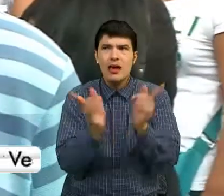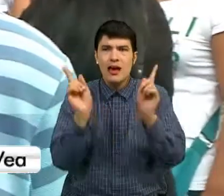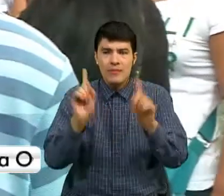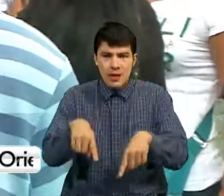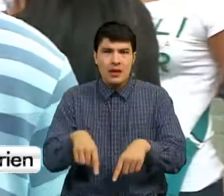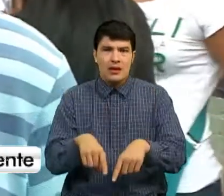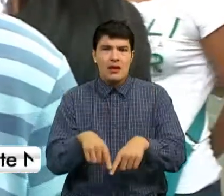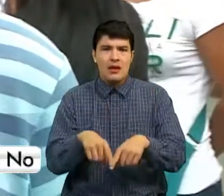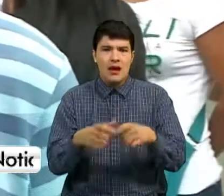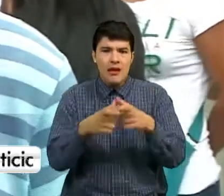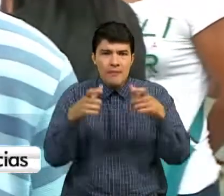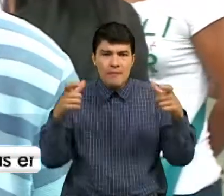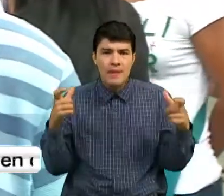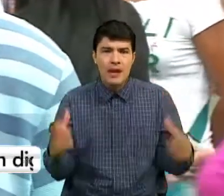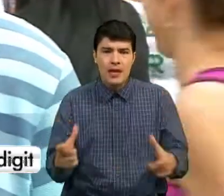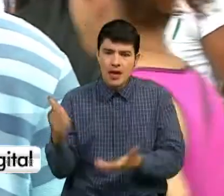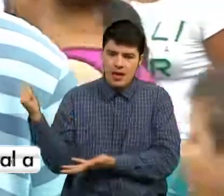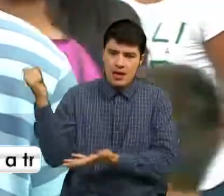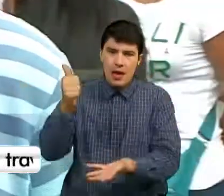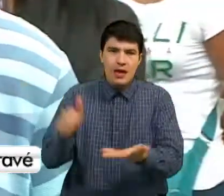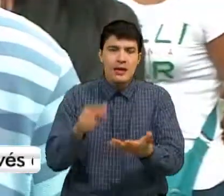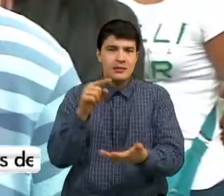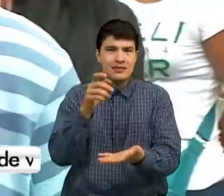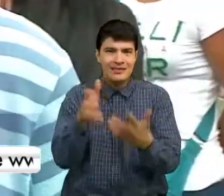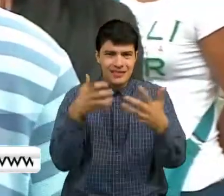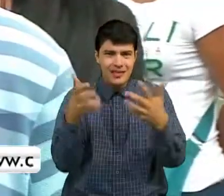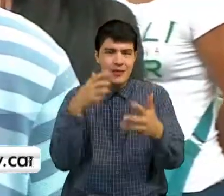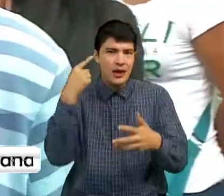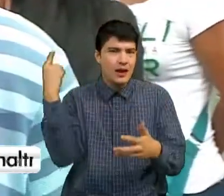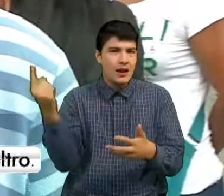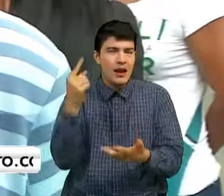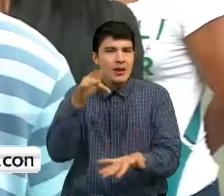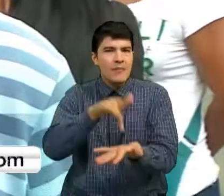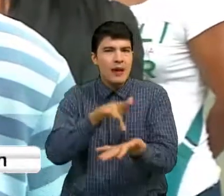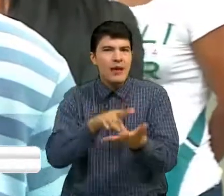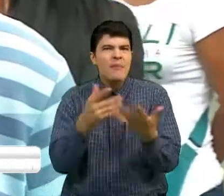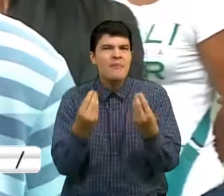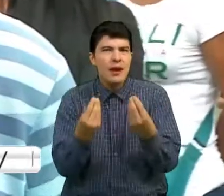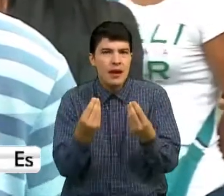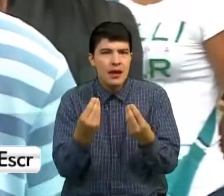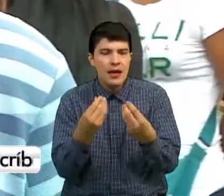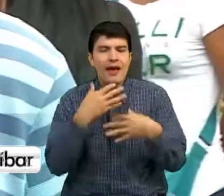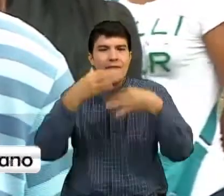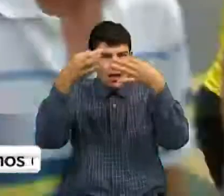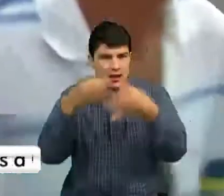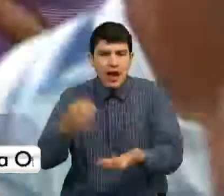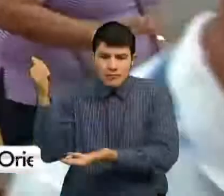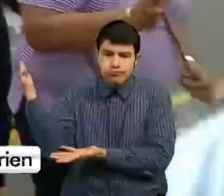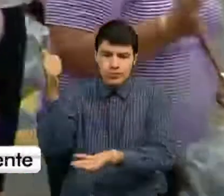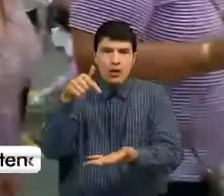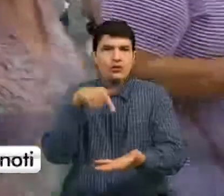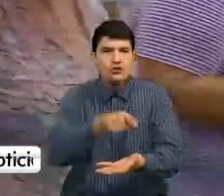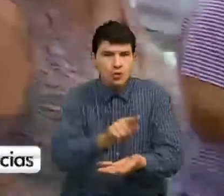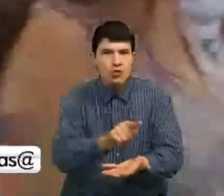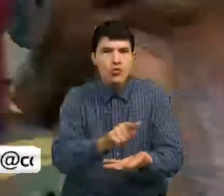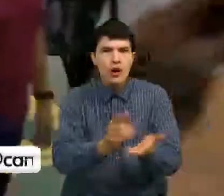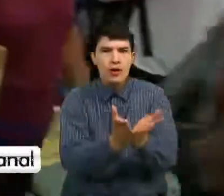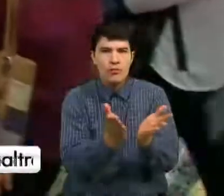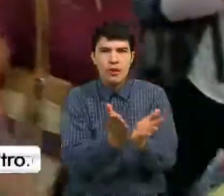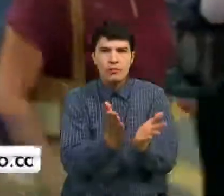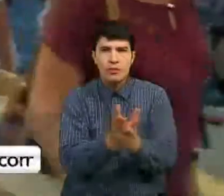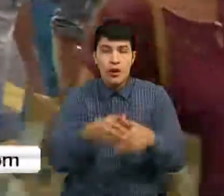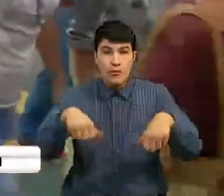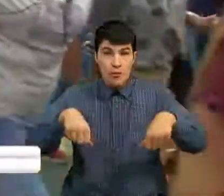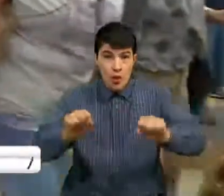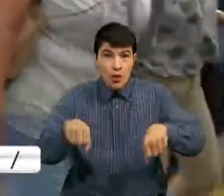Interno Bruto y lo del Sistema General de Participaciones para que se haga realmente inversión en educación. Mototaxistas y piratas